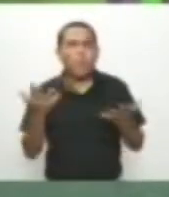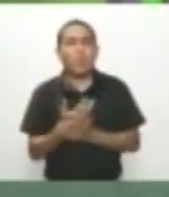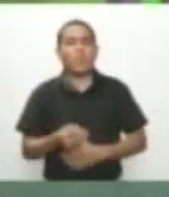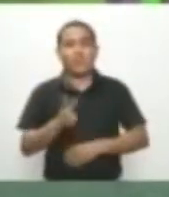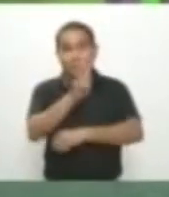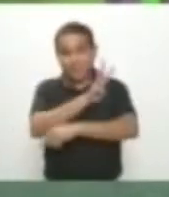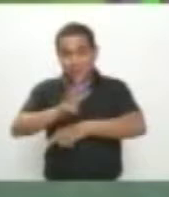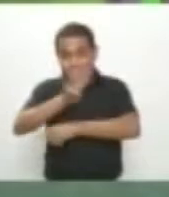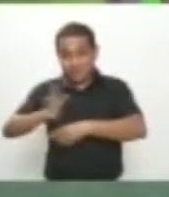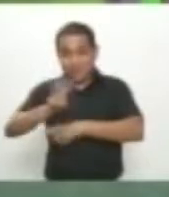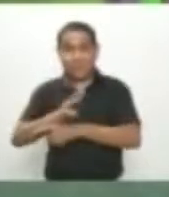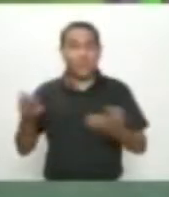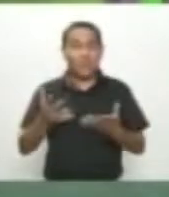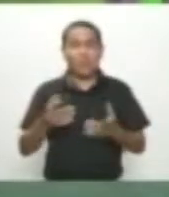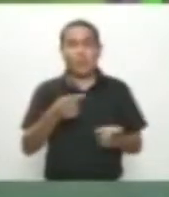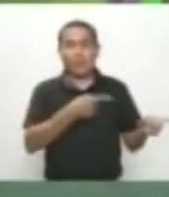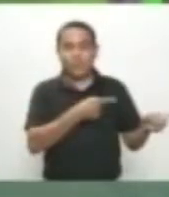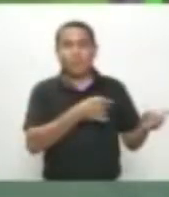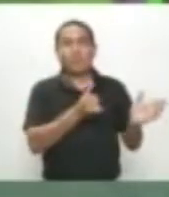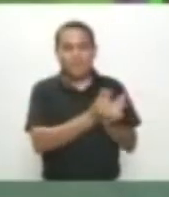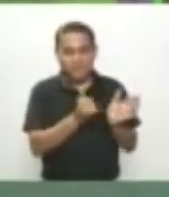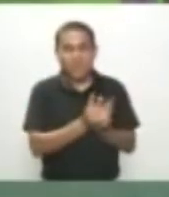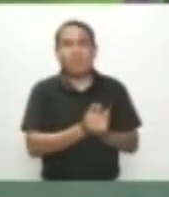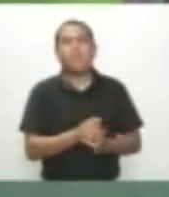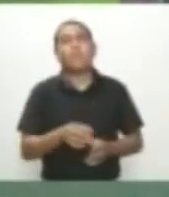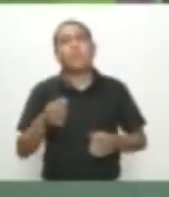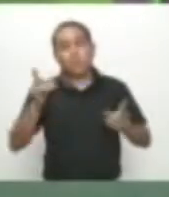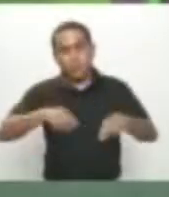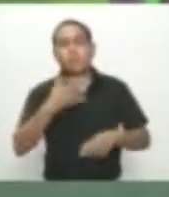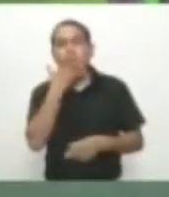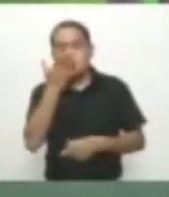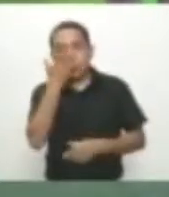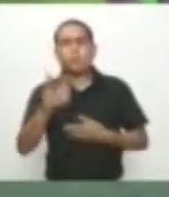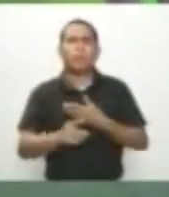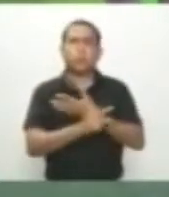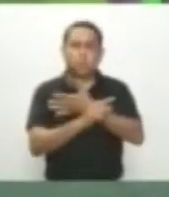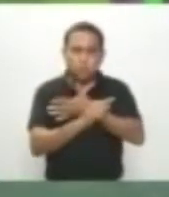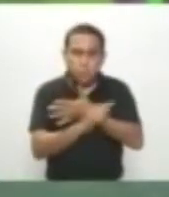nuestro canal aliado como www.lasnoticias.co. En Facebook y Twitter estamos como